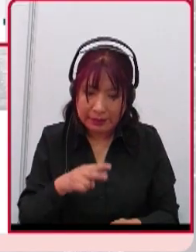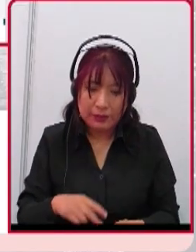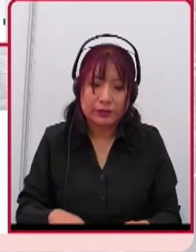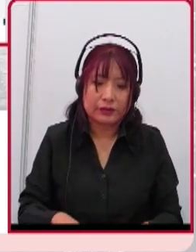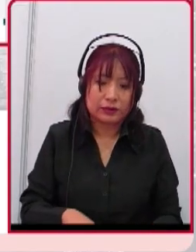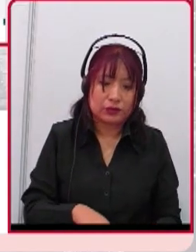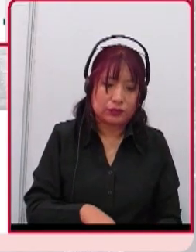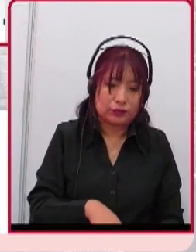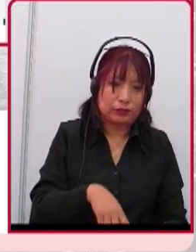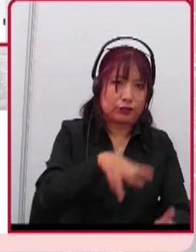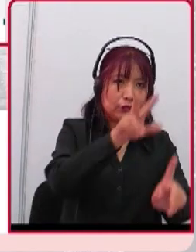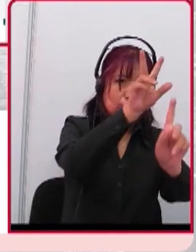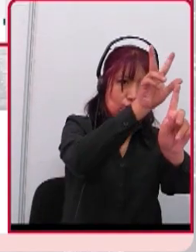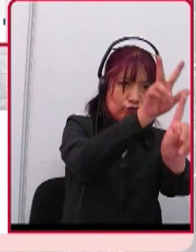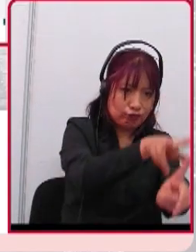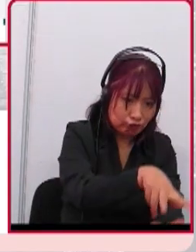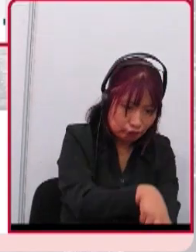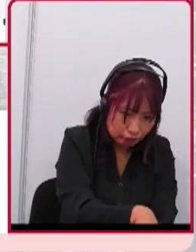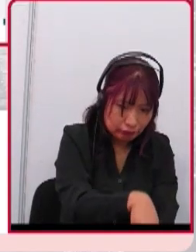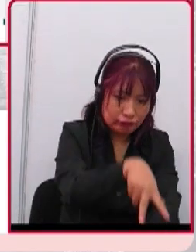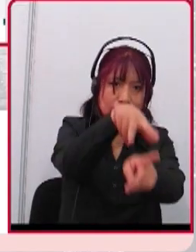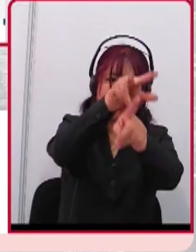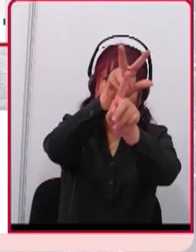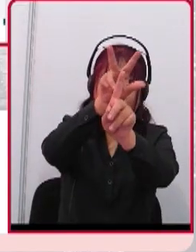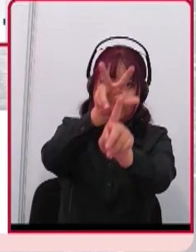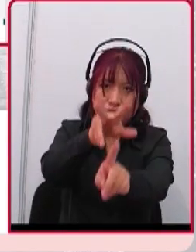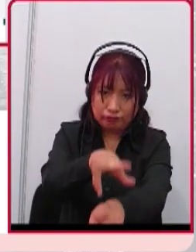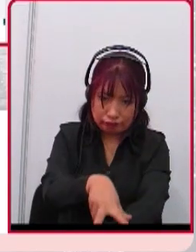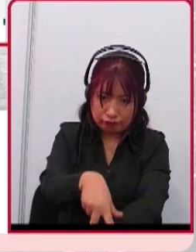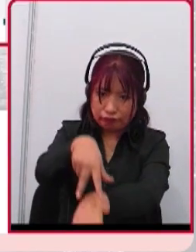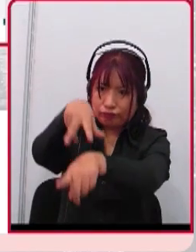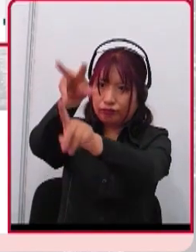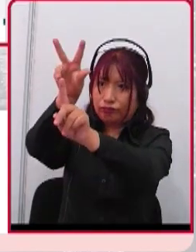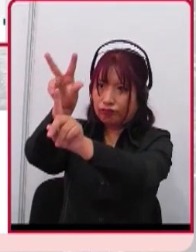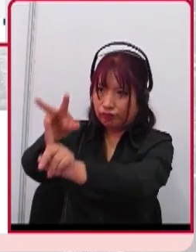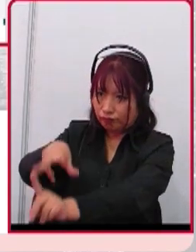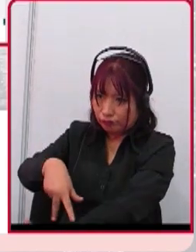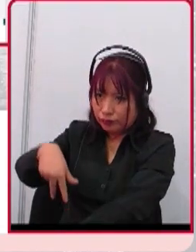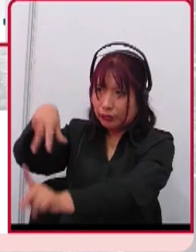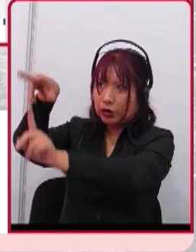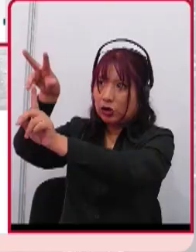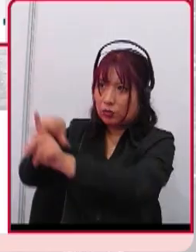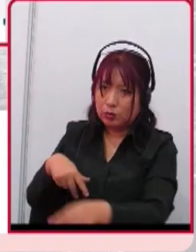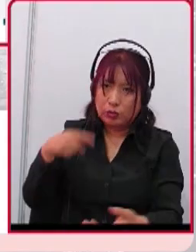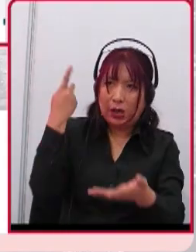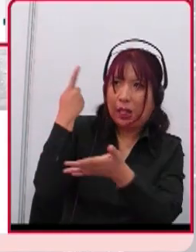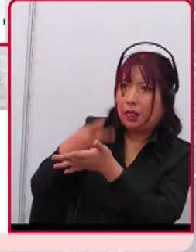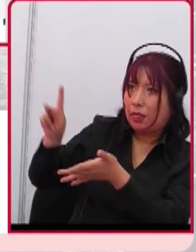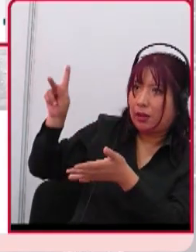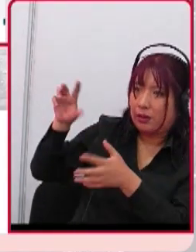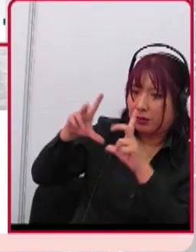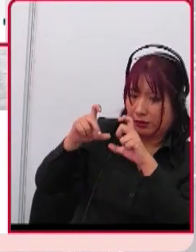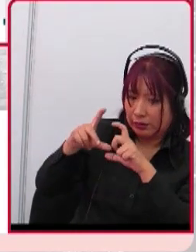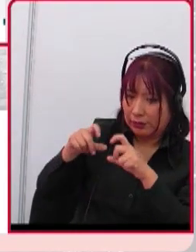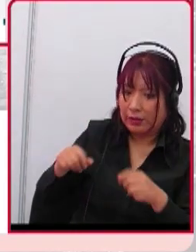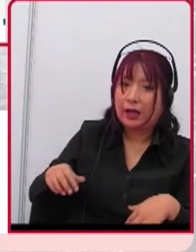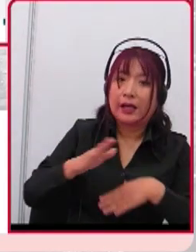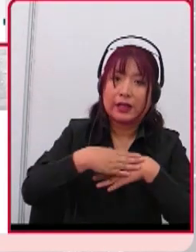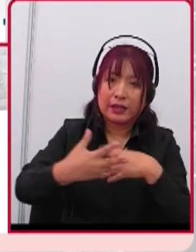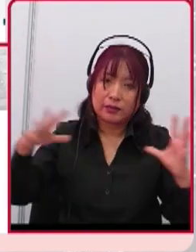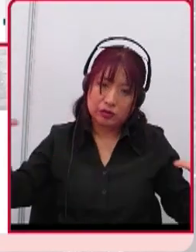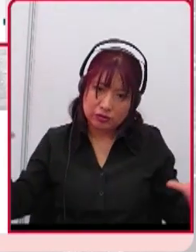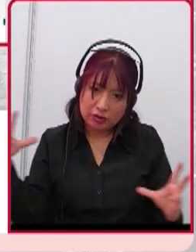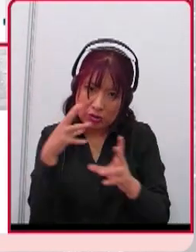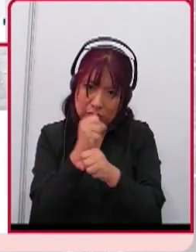el escaneo 2D de este robot mediante el algoritmo SLAM y las trayectorias de un A-Star.